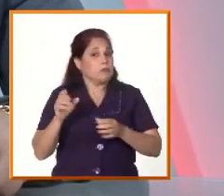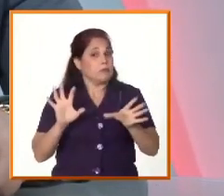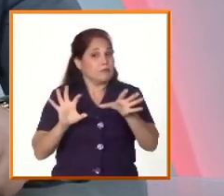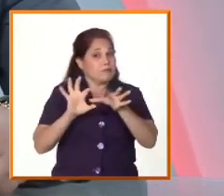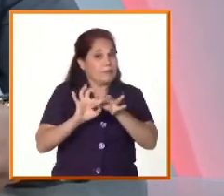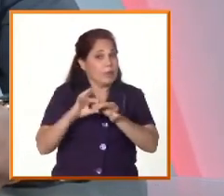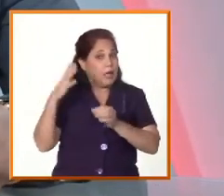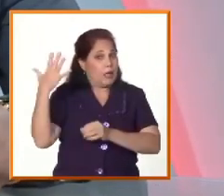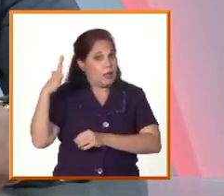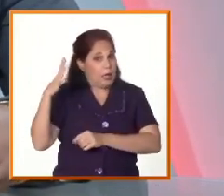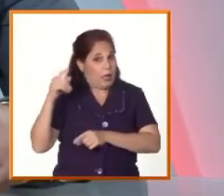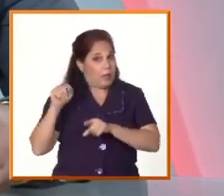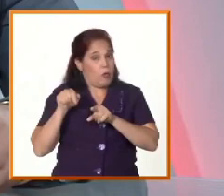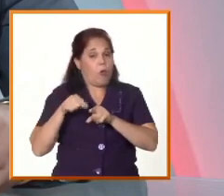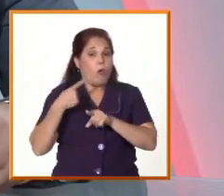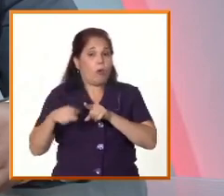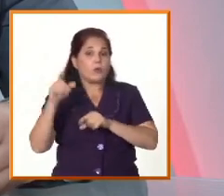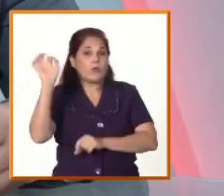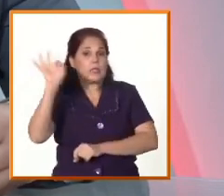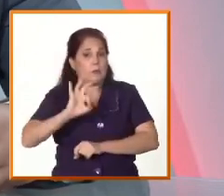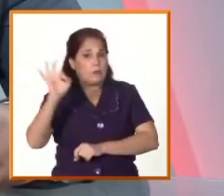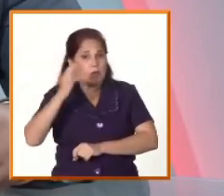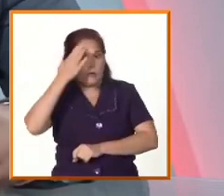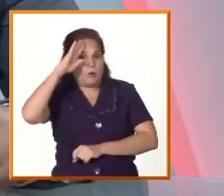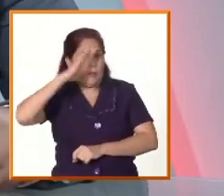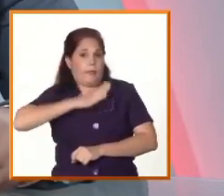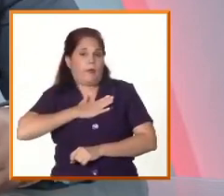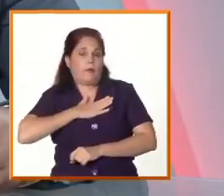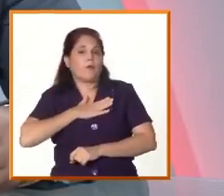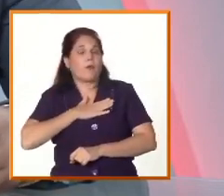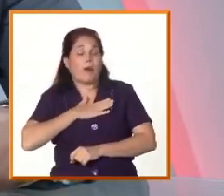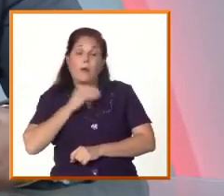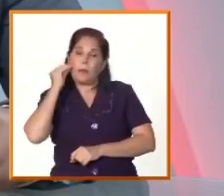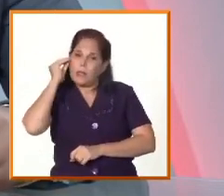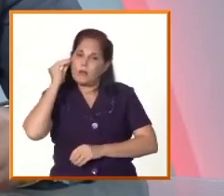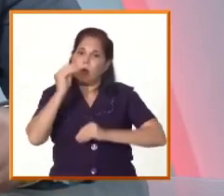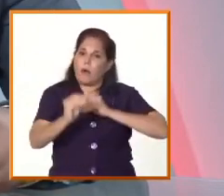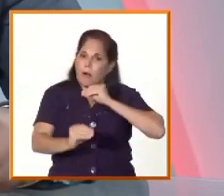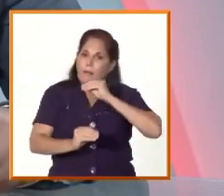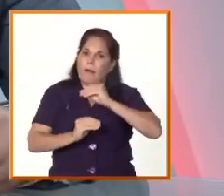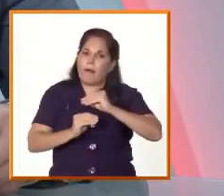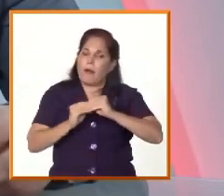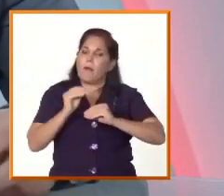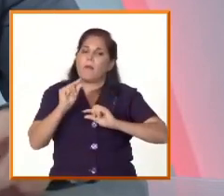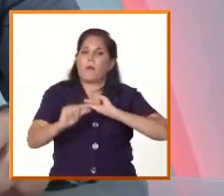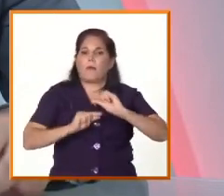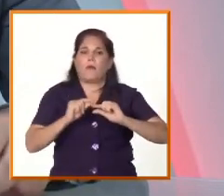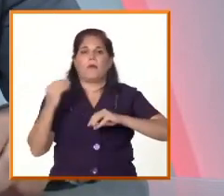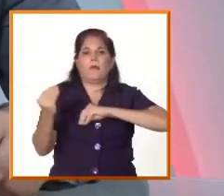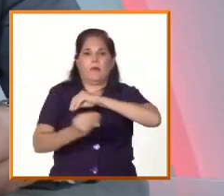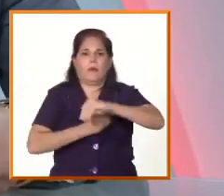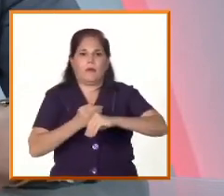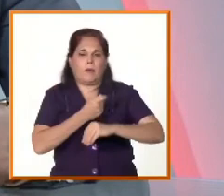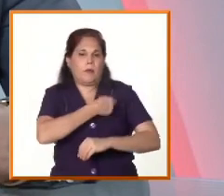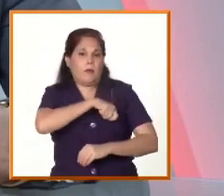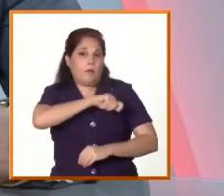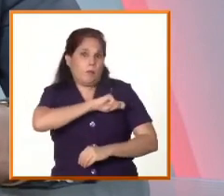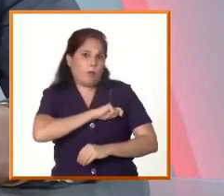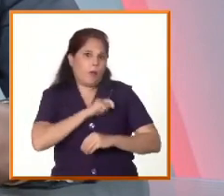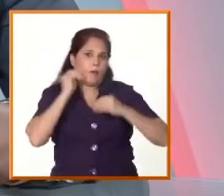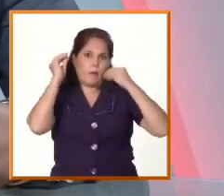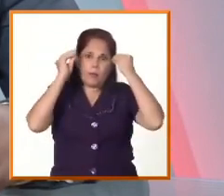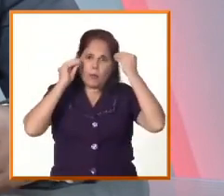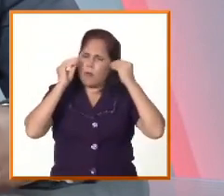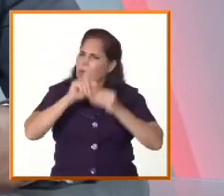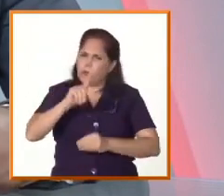100% cuadros que tiene que ir transformando paulatinamente un grupo importante de preocupación de necesidad y de exigencia